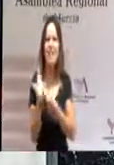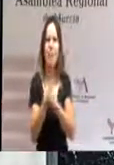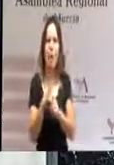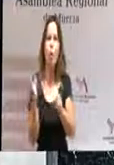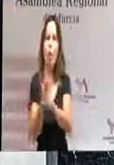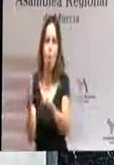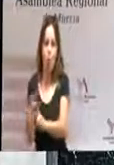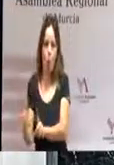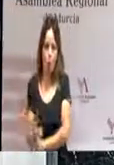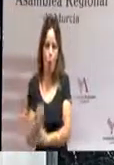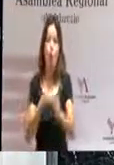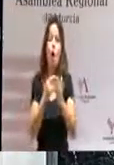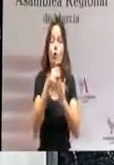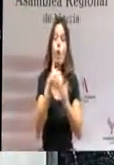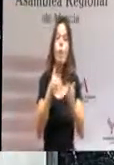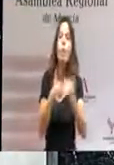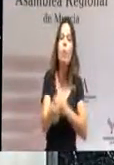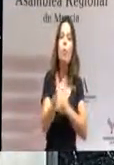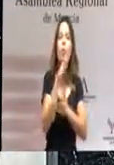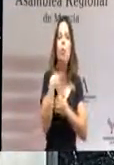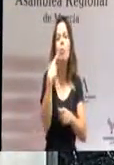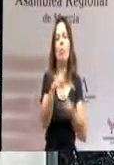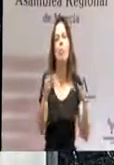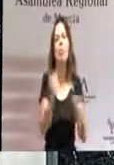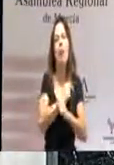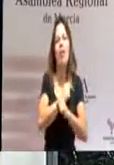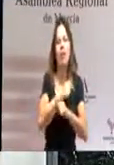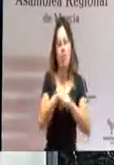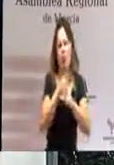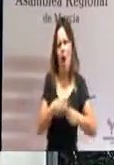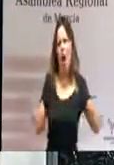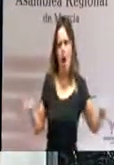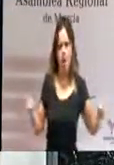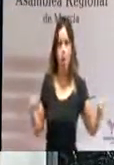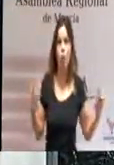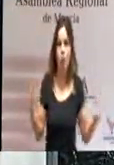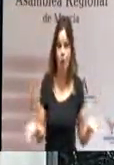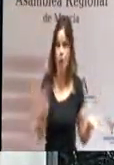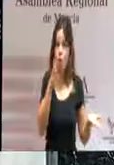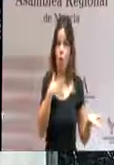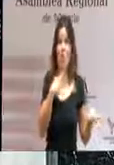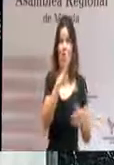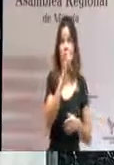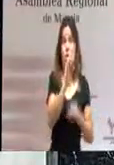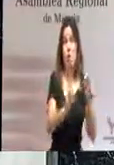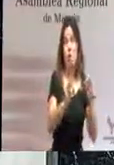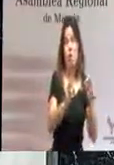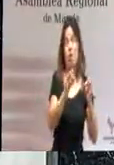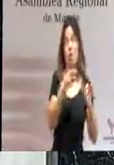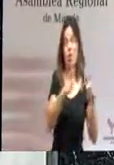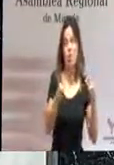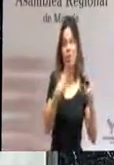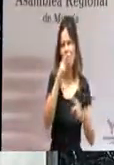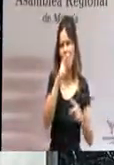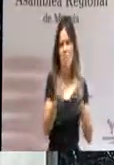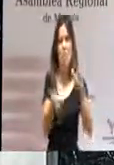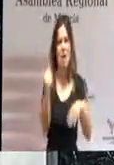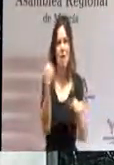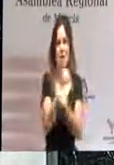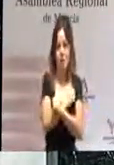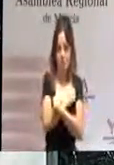los parados de larga duración? Un 50% de los empleados llevan más de 2 años en paro. ¿Qué va a hacer con la